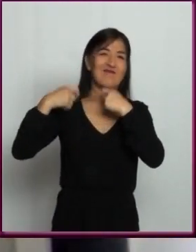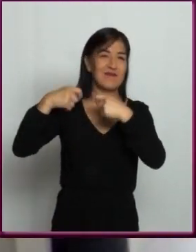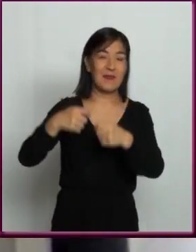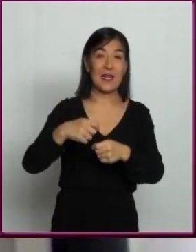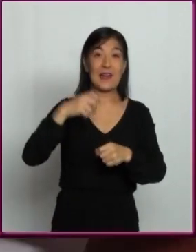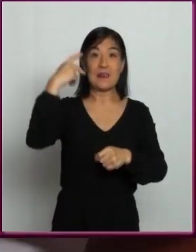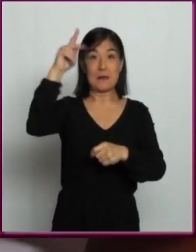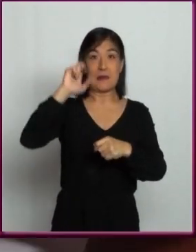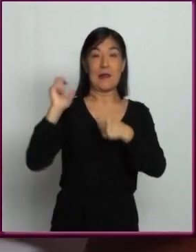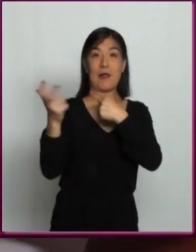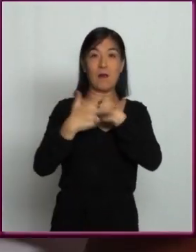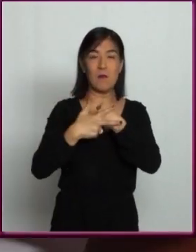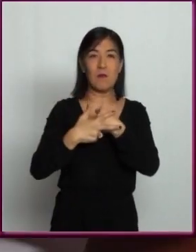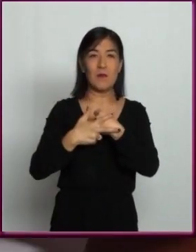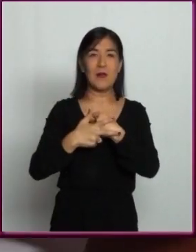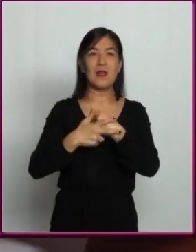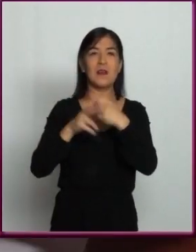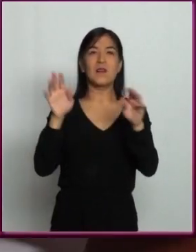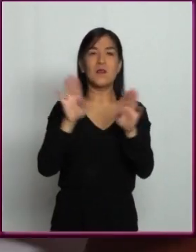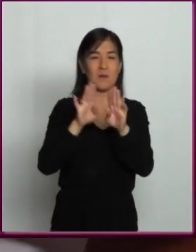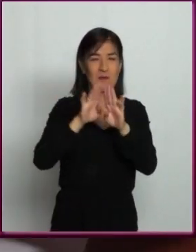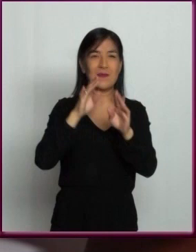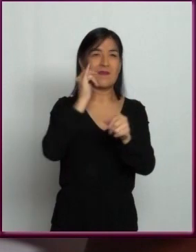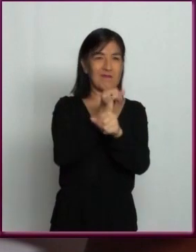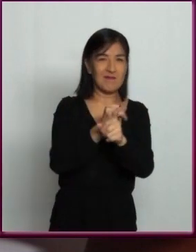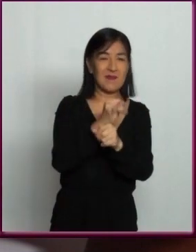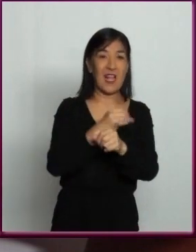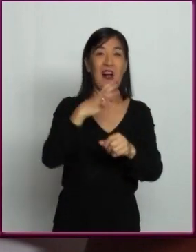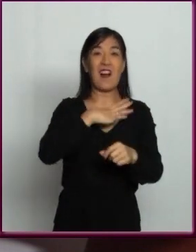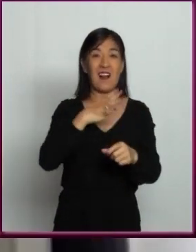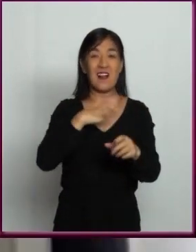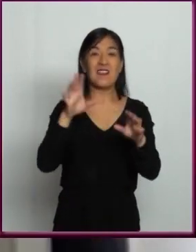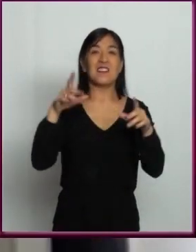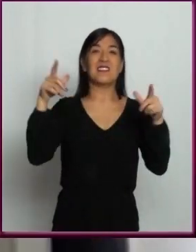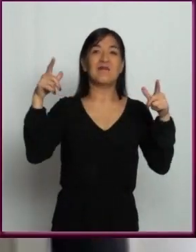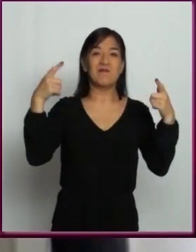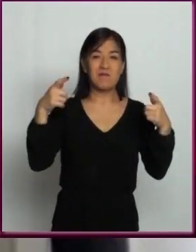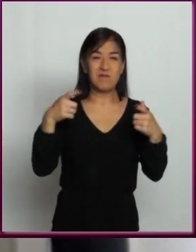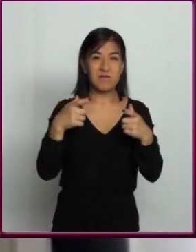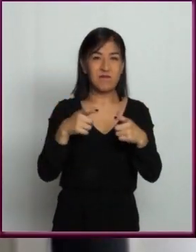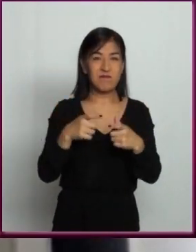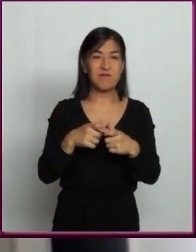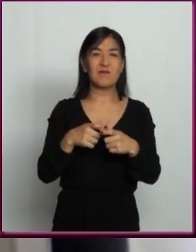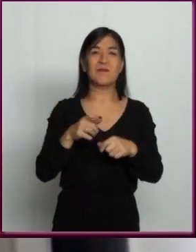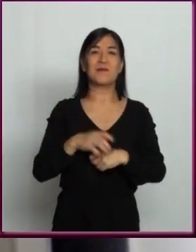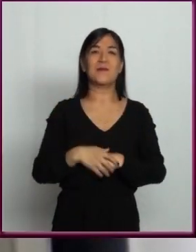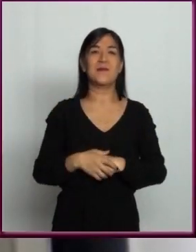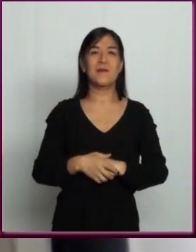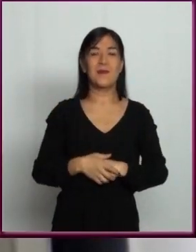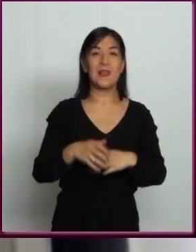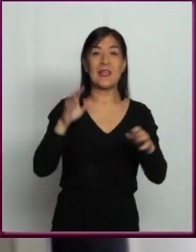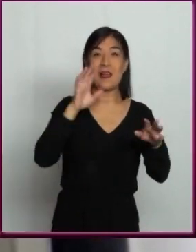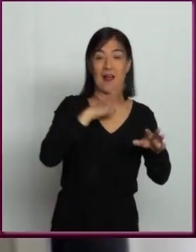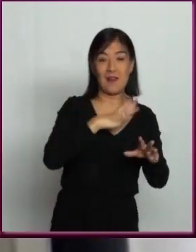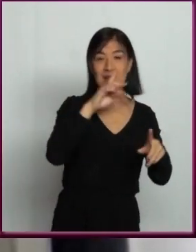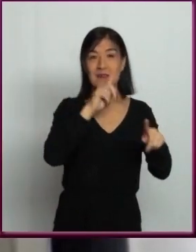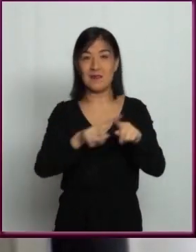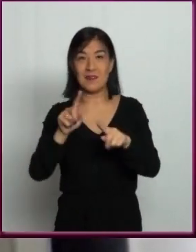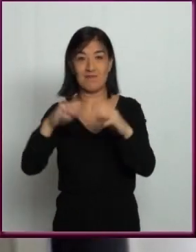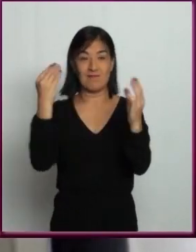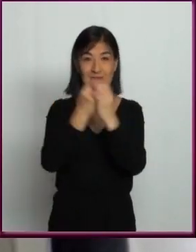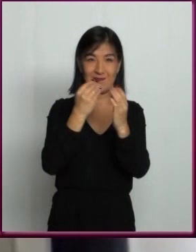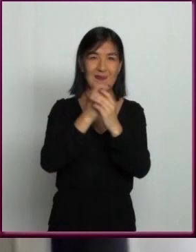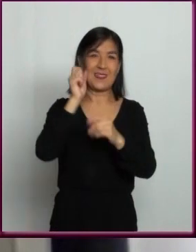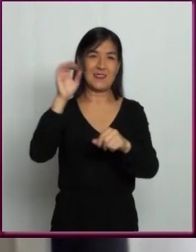principalmente en Europa, han visto un declive dramático, no solamente en la diversidad de especies